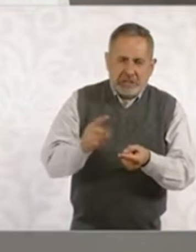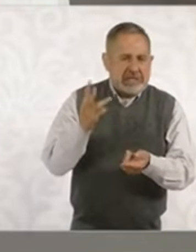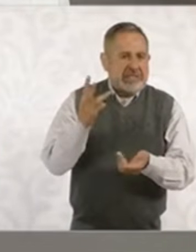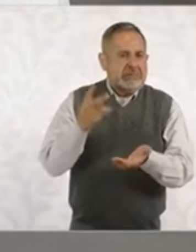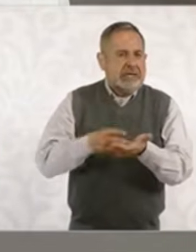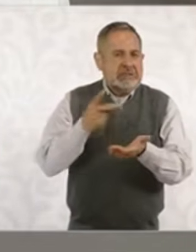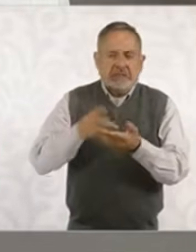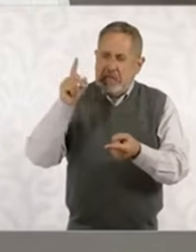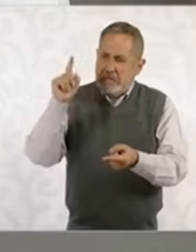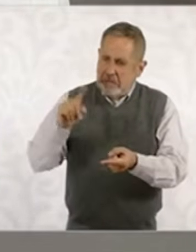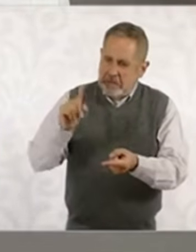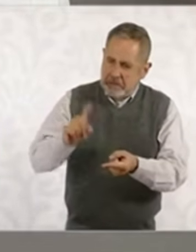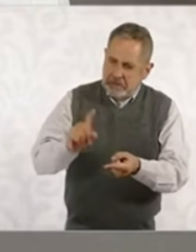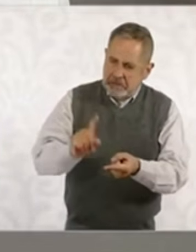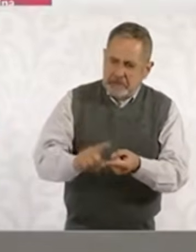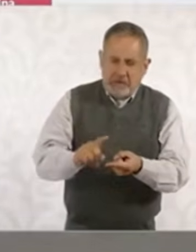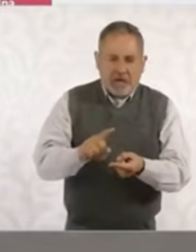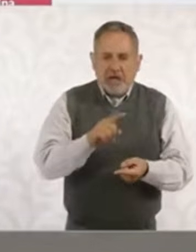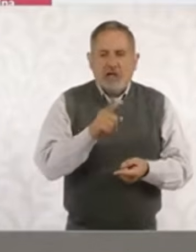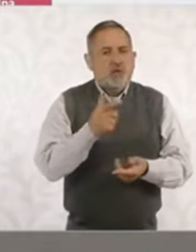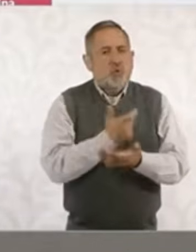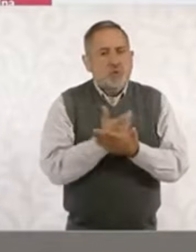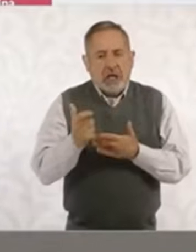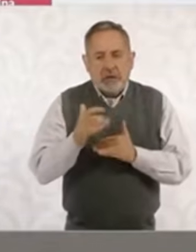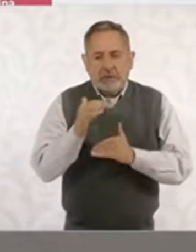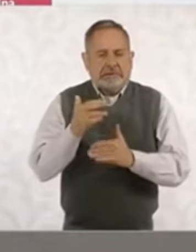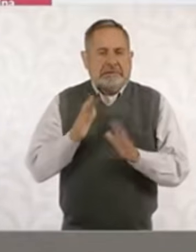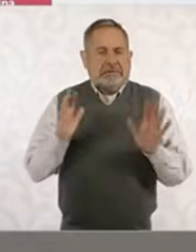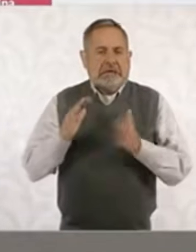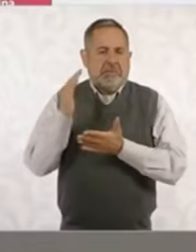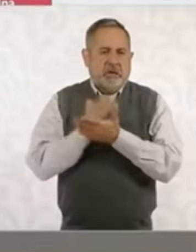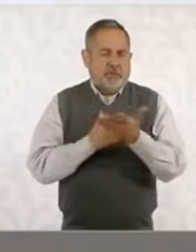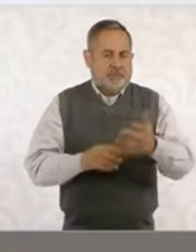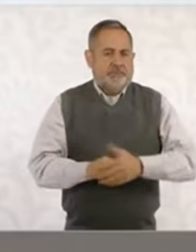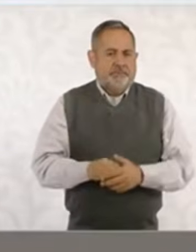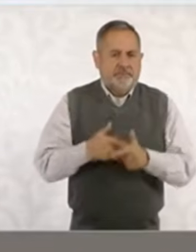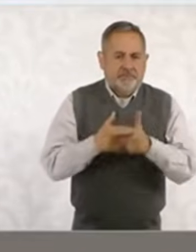veces del saldo que marcaba. La que sigue, por favor.